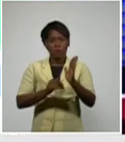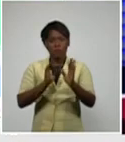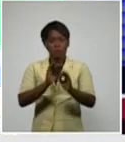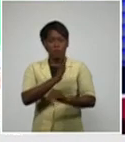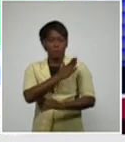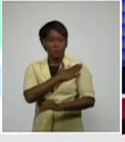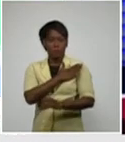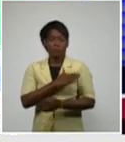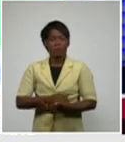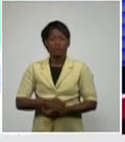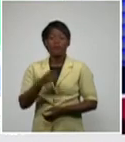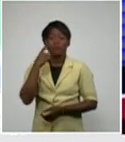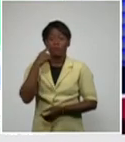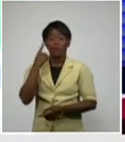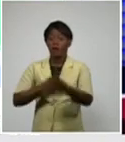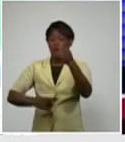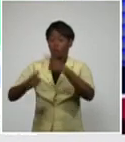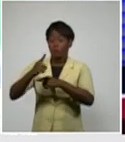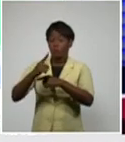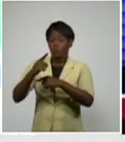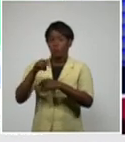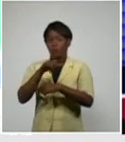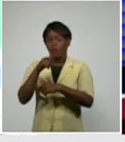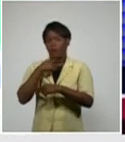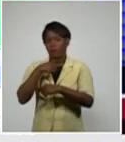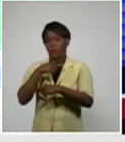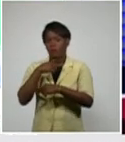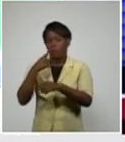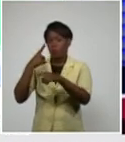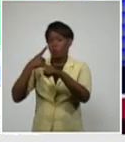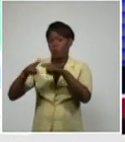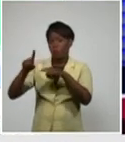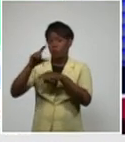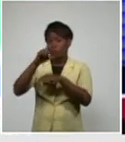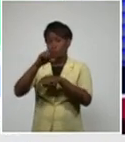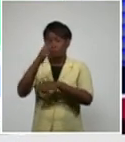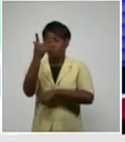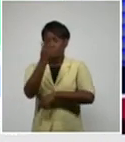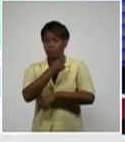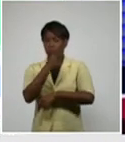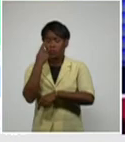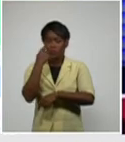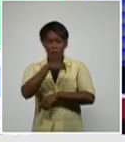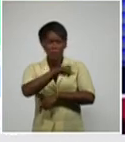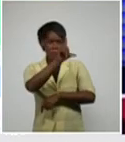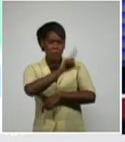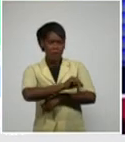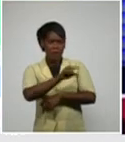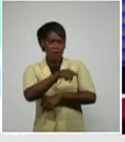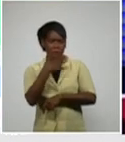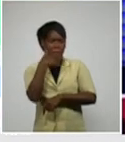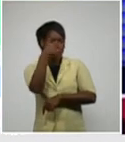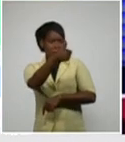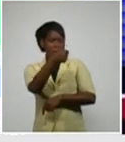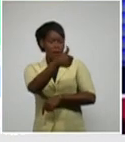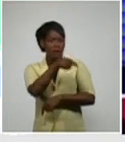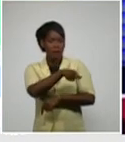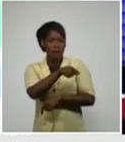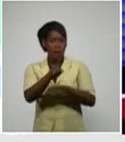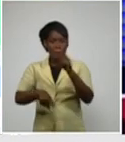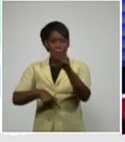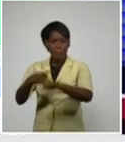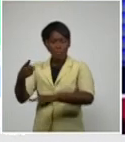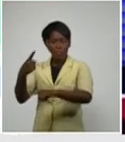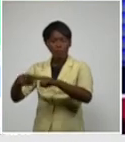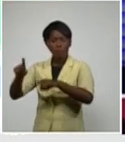en comparación con las que se describen con otros tipos de vacunas, y se ha logrado que las personas